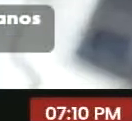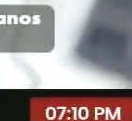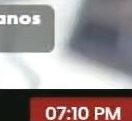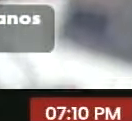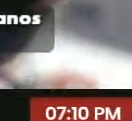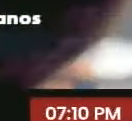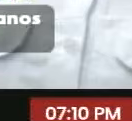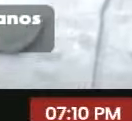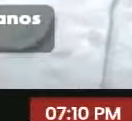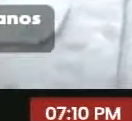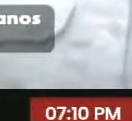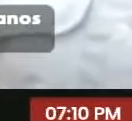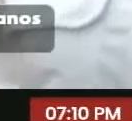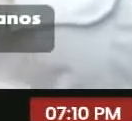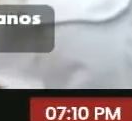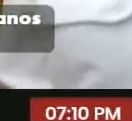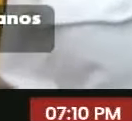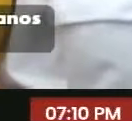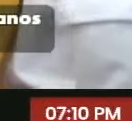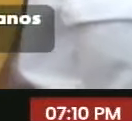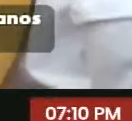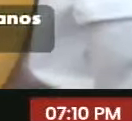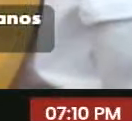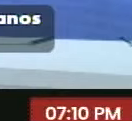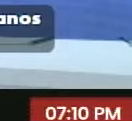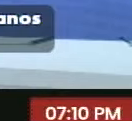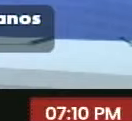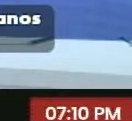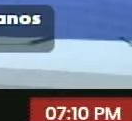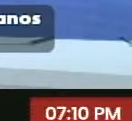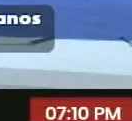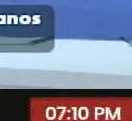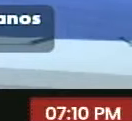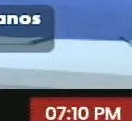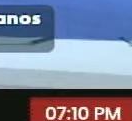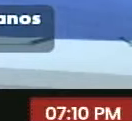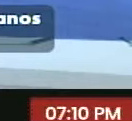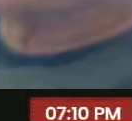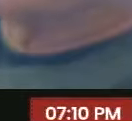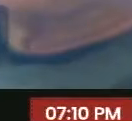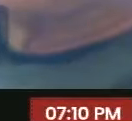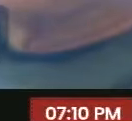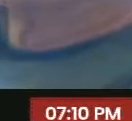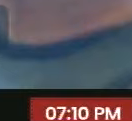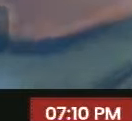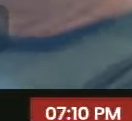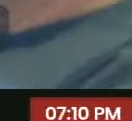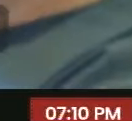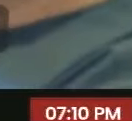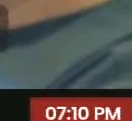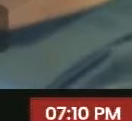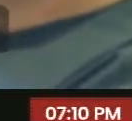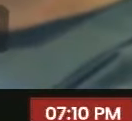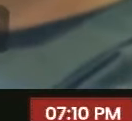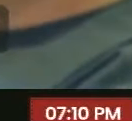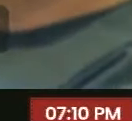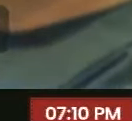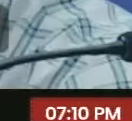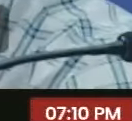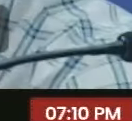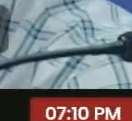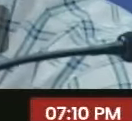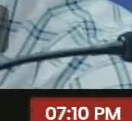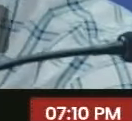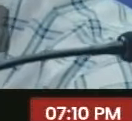la calidad de vida de todos los venezolanos y venezolanas, del vivir viviendo. Por eso es que estoy conformando un